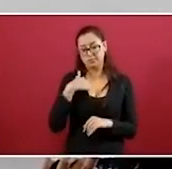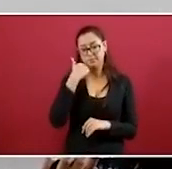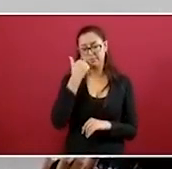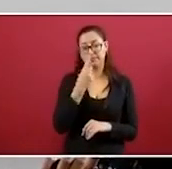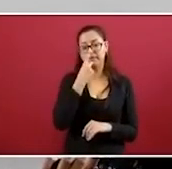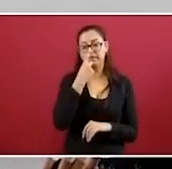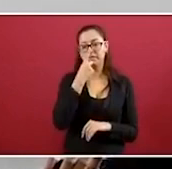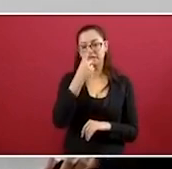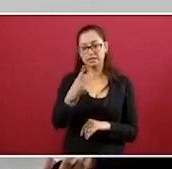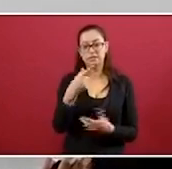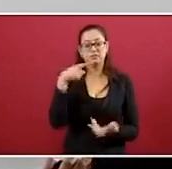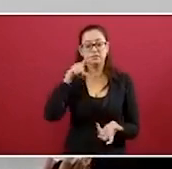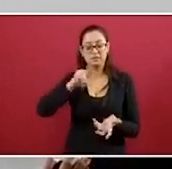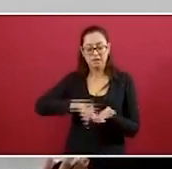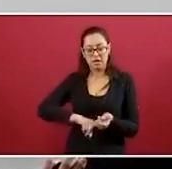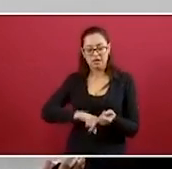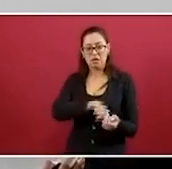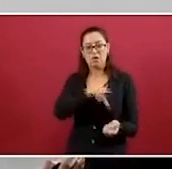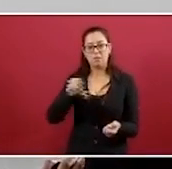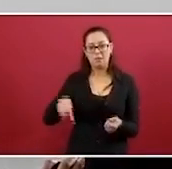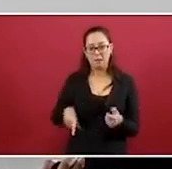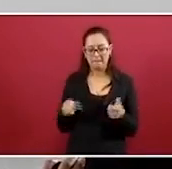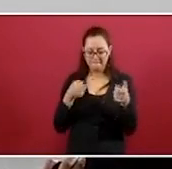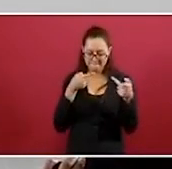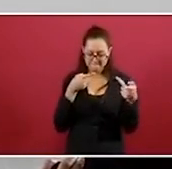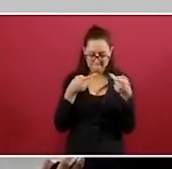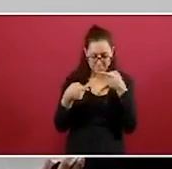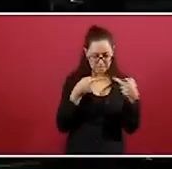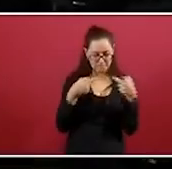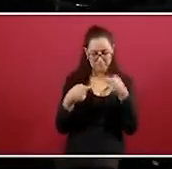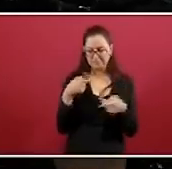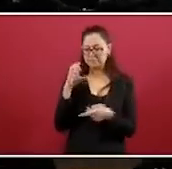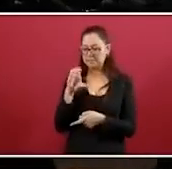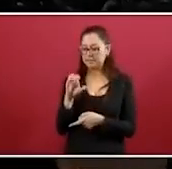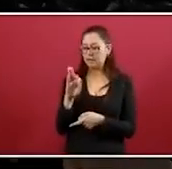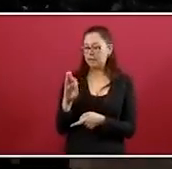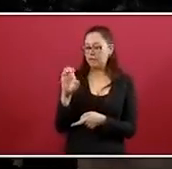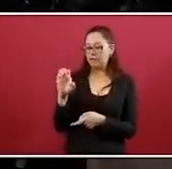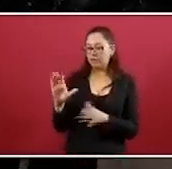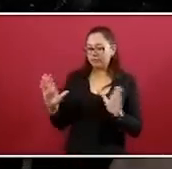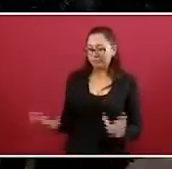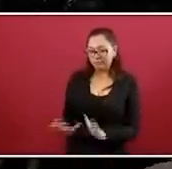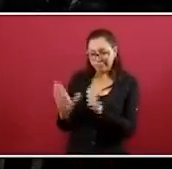para fortalecer a la Comisión Federal de Electricidad,